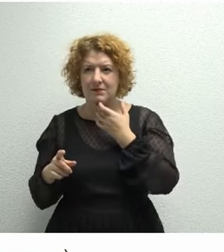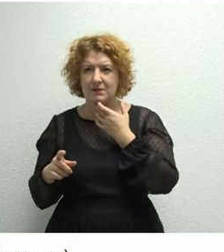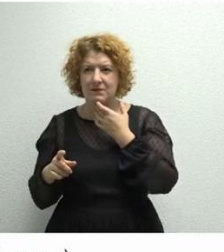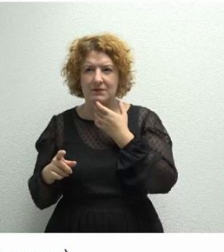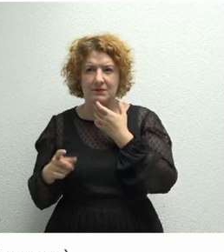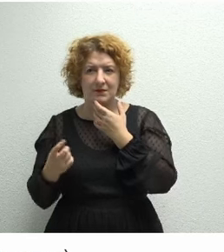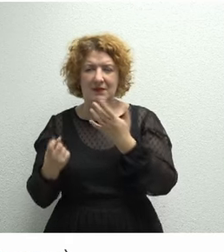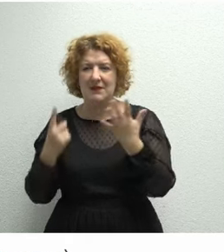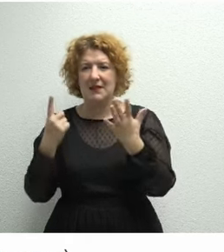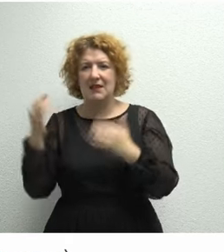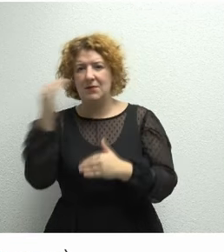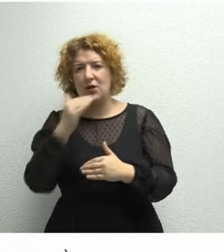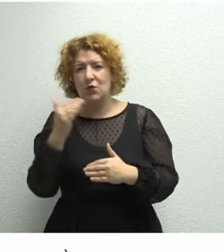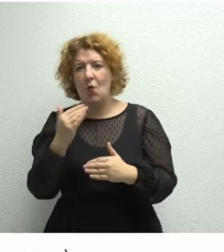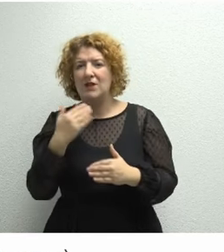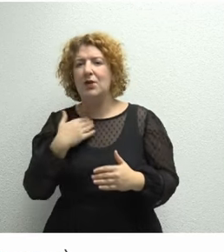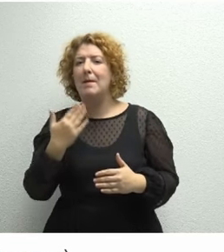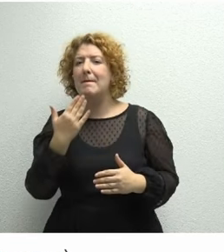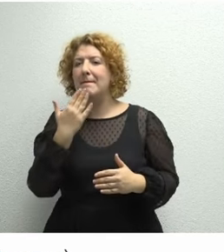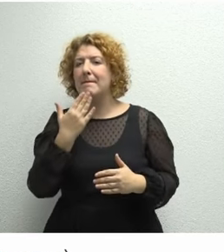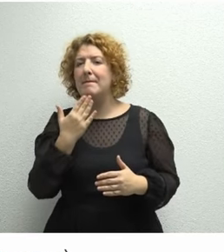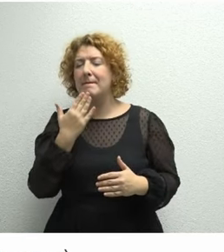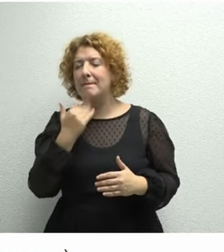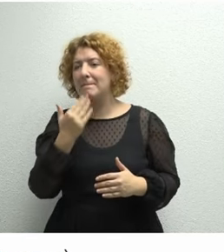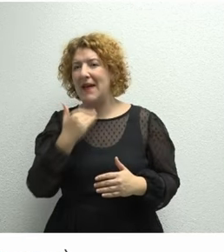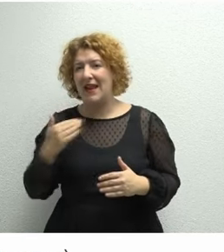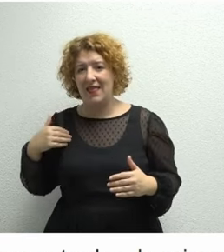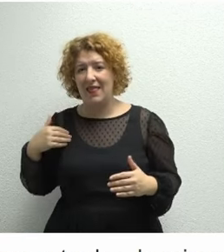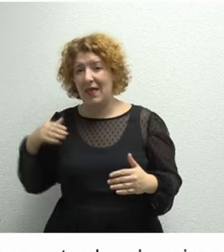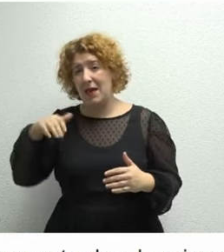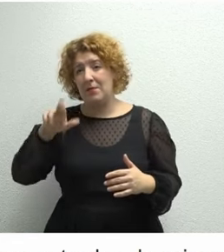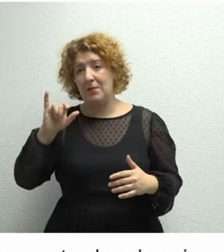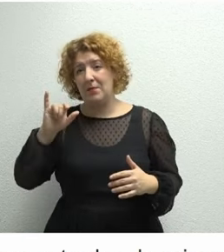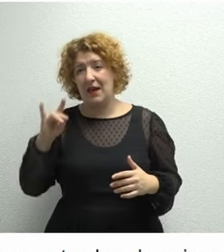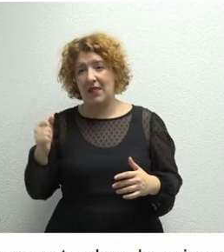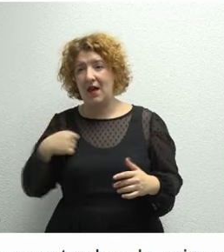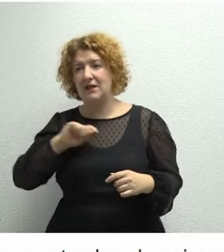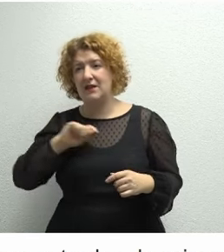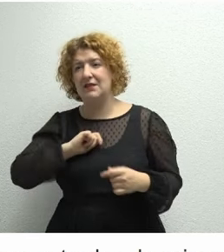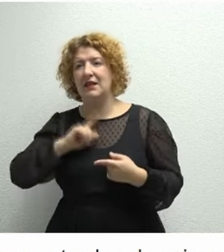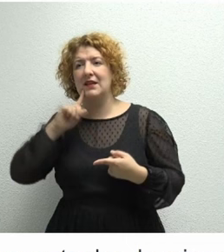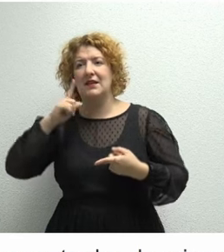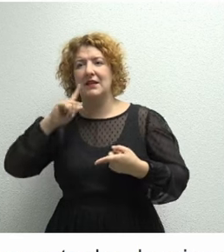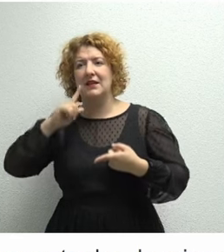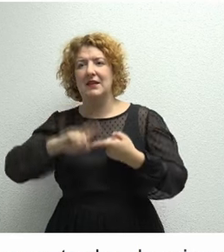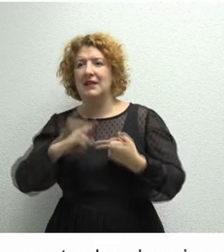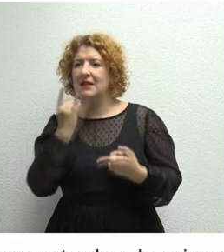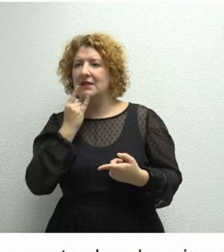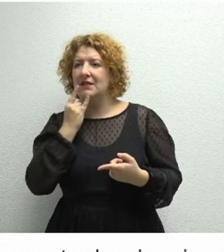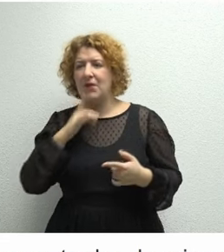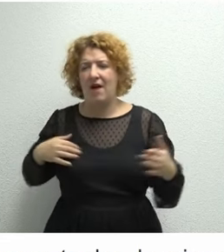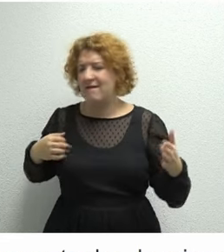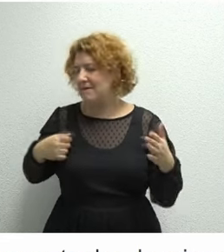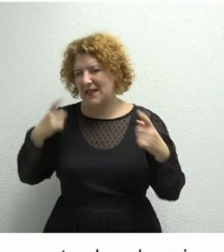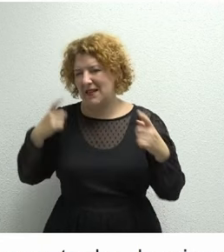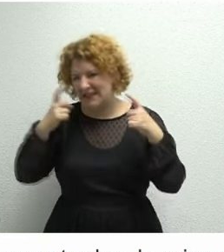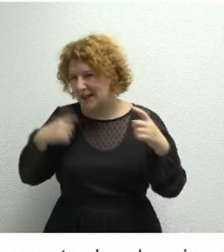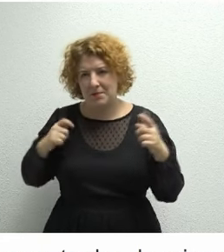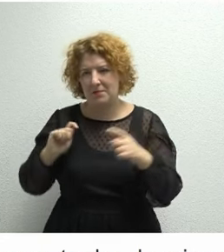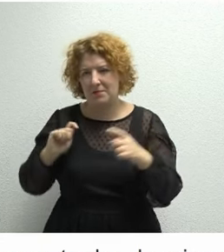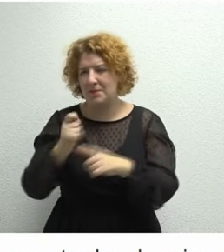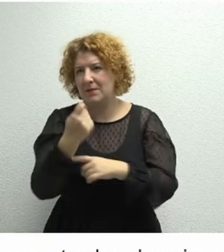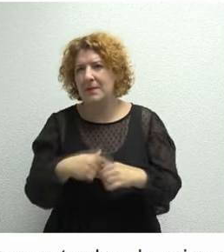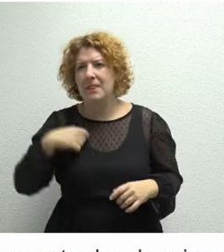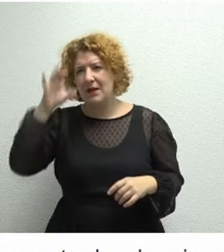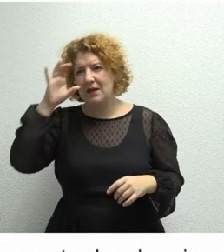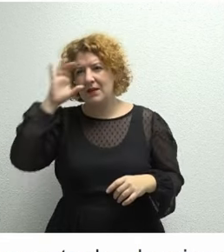6 men de la mañana de Mérida ya se va botando un poquito la energía pero vamos hasta el final eh según hemos